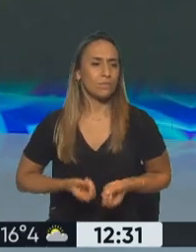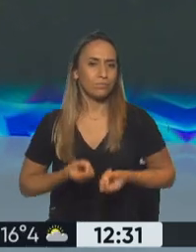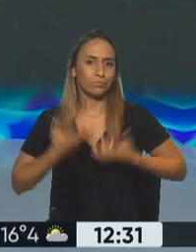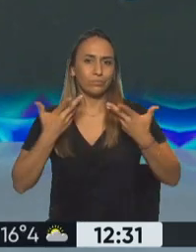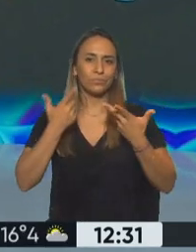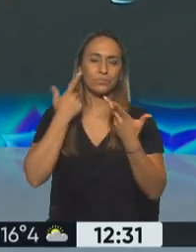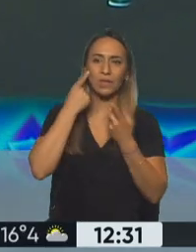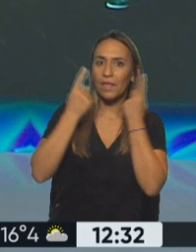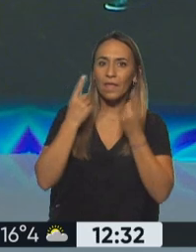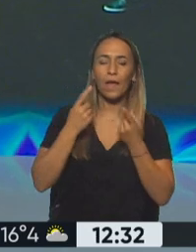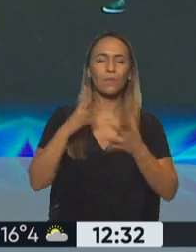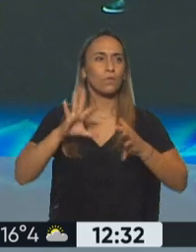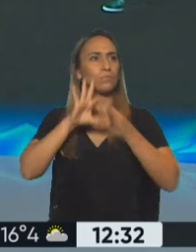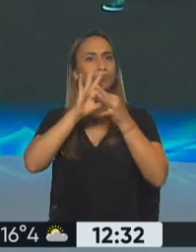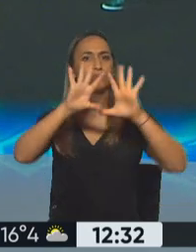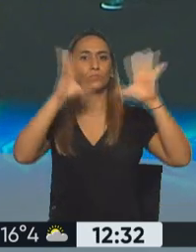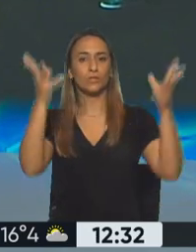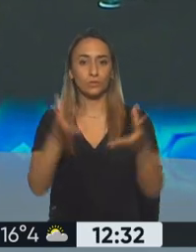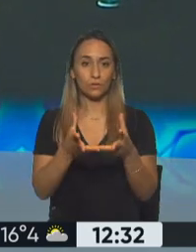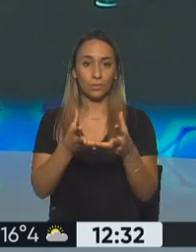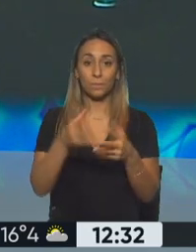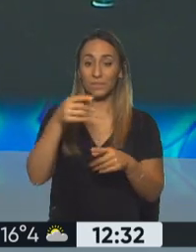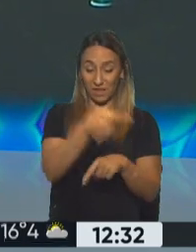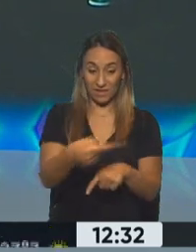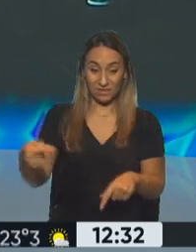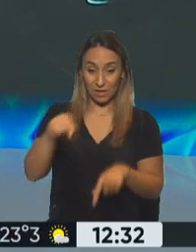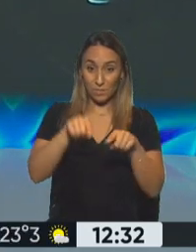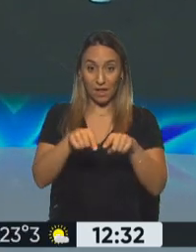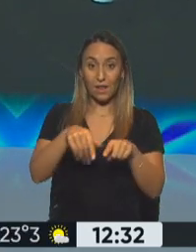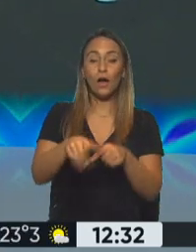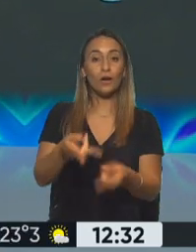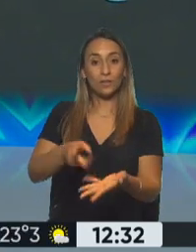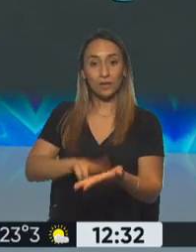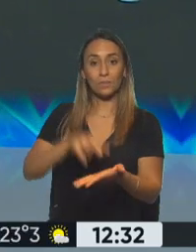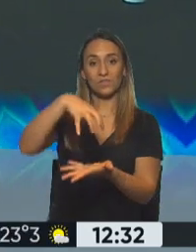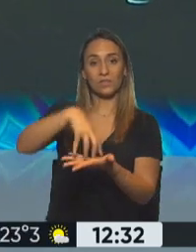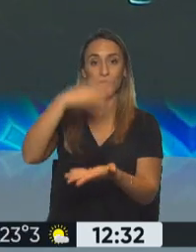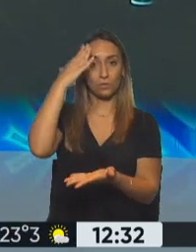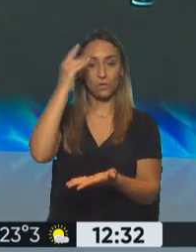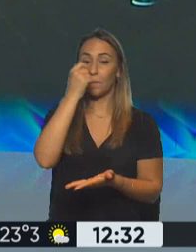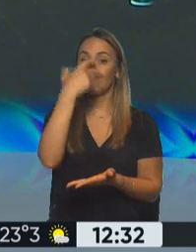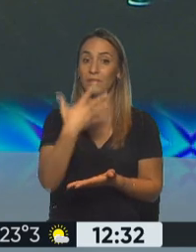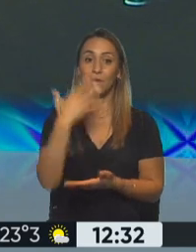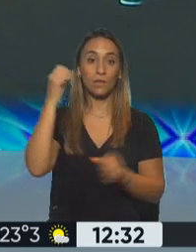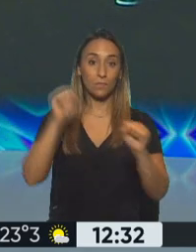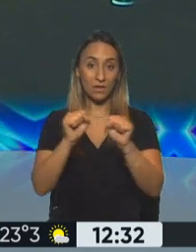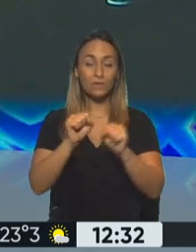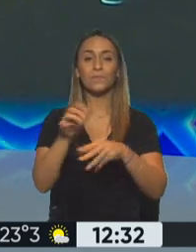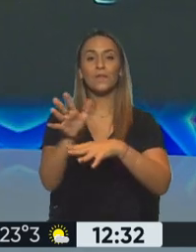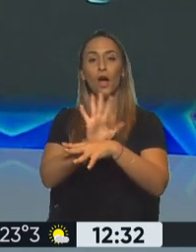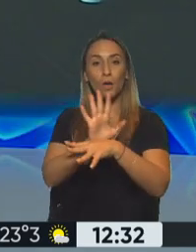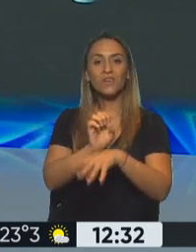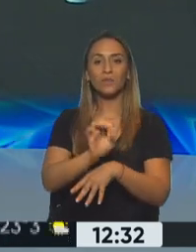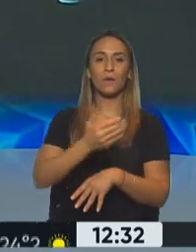y su talento por el mundo. Llega esta semana, otra vez, al Centro Cultural 25 de Mayo, esa obra que se llama Fuck Me. Estrena